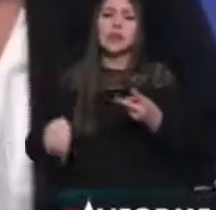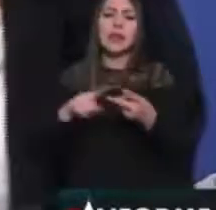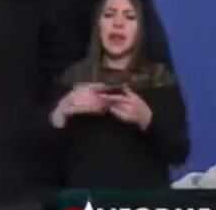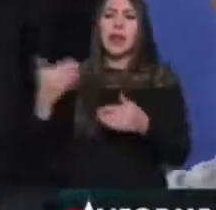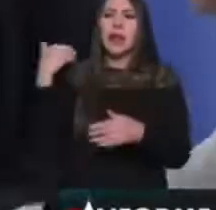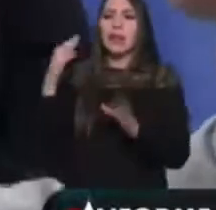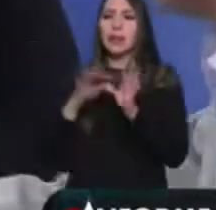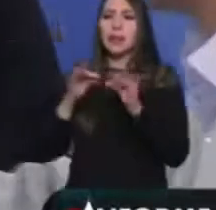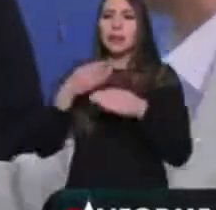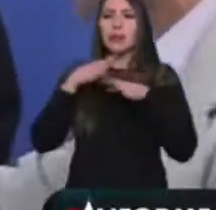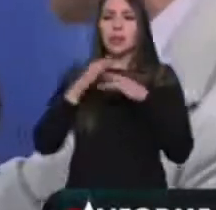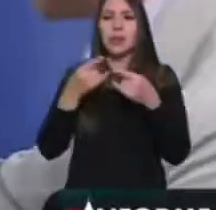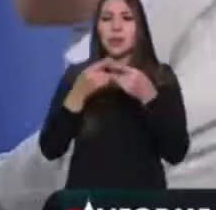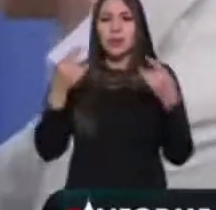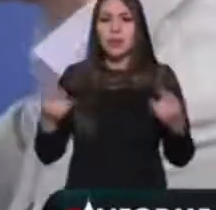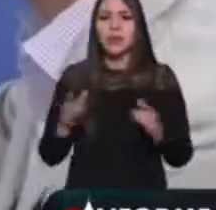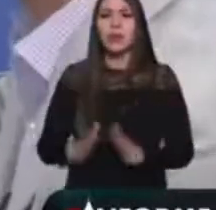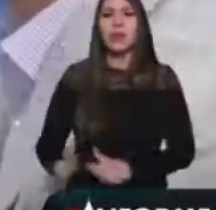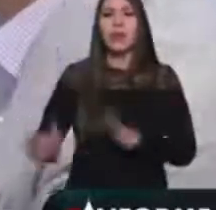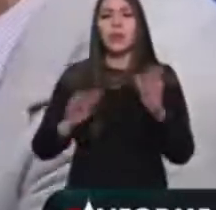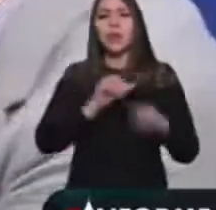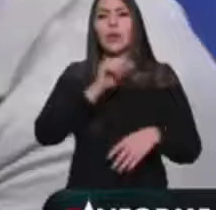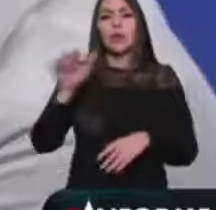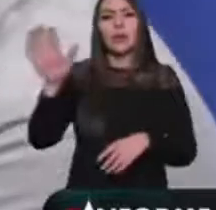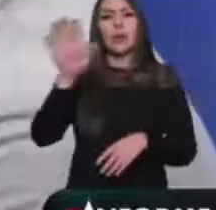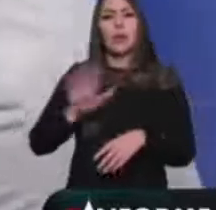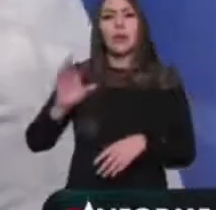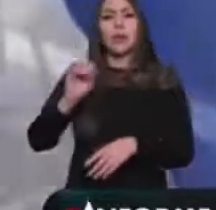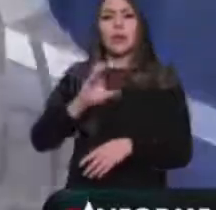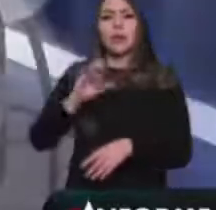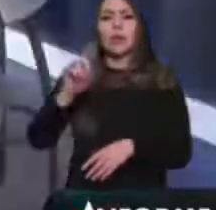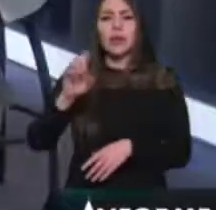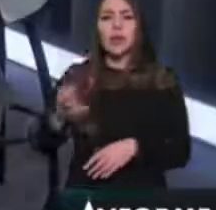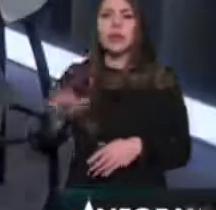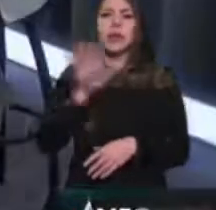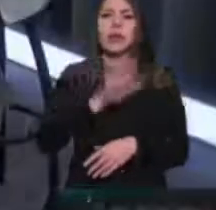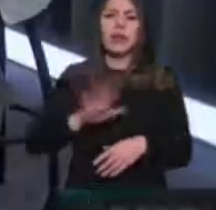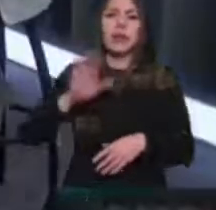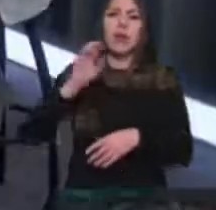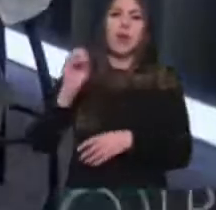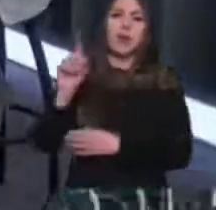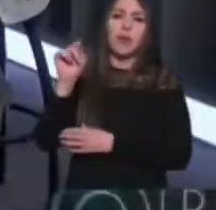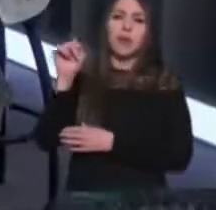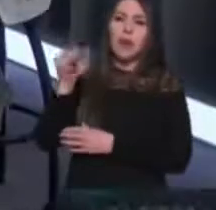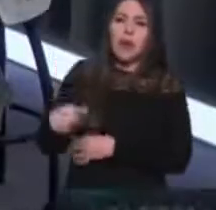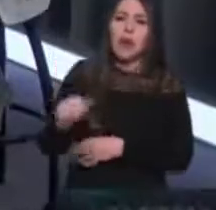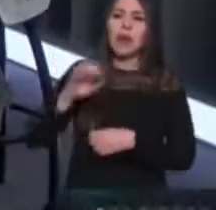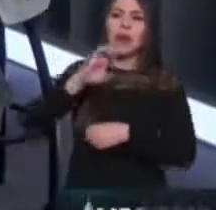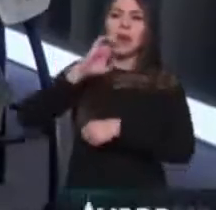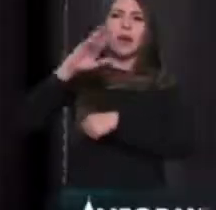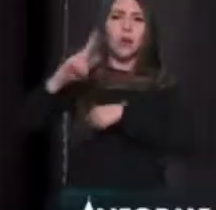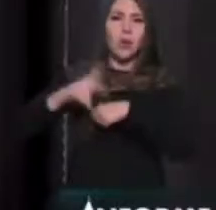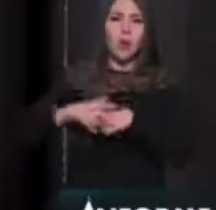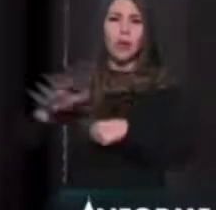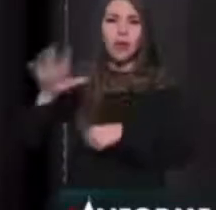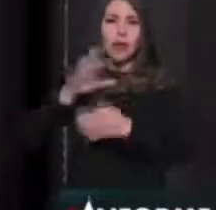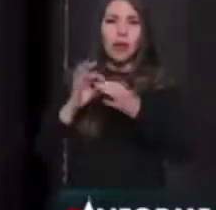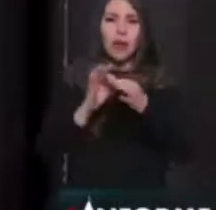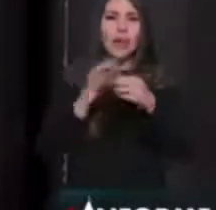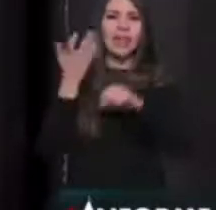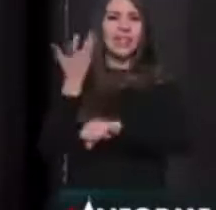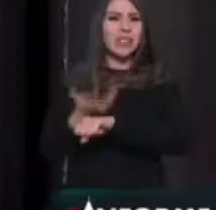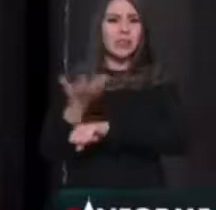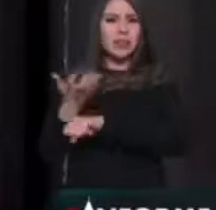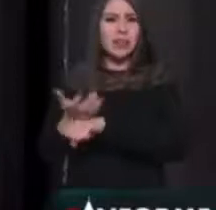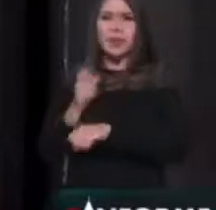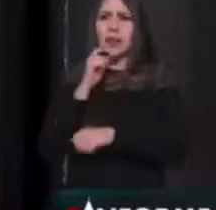la versión de Occidente, que no solo es Ucrania, sino es Ucrania, Estados Unidos, la Unión Europea, la OTAN, y a partir de ahí contrastar